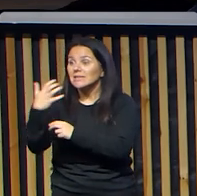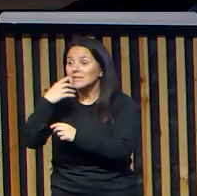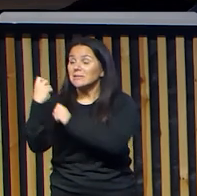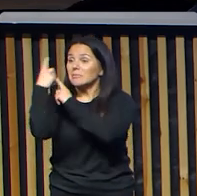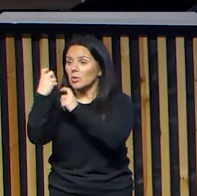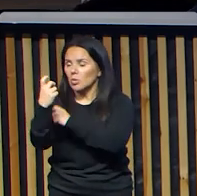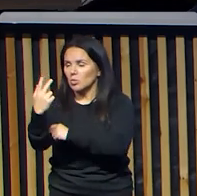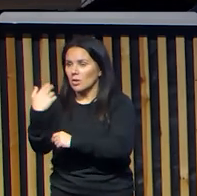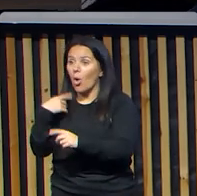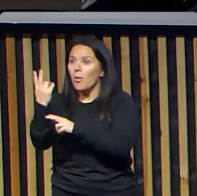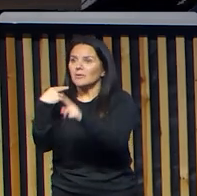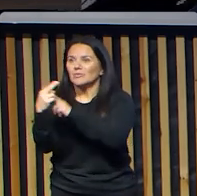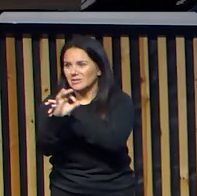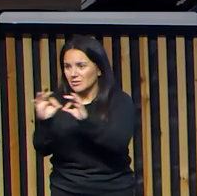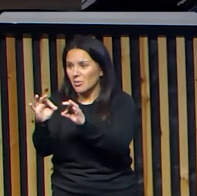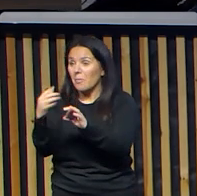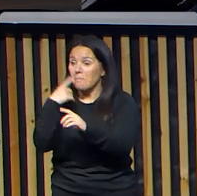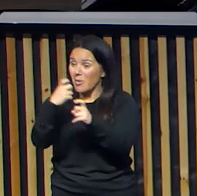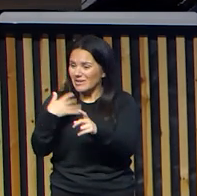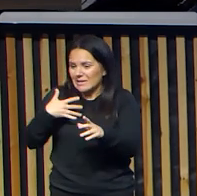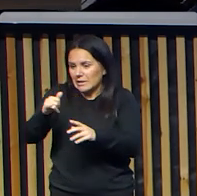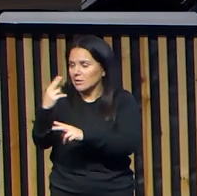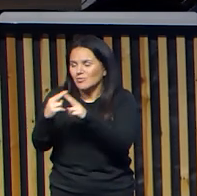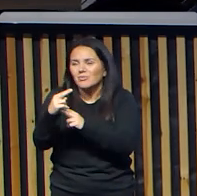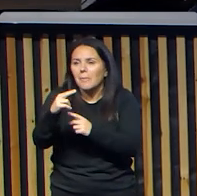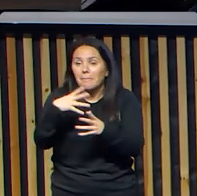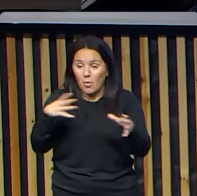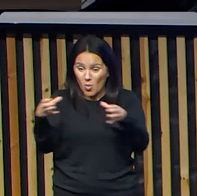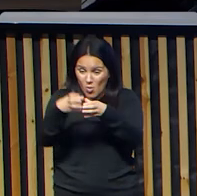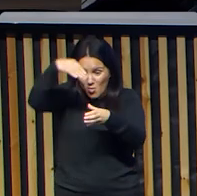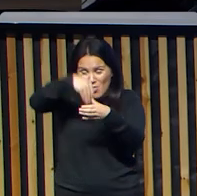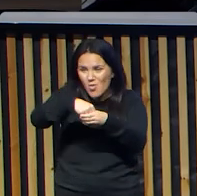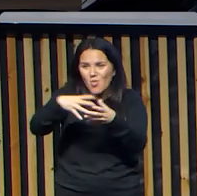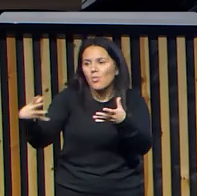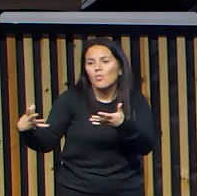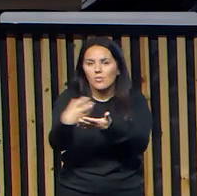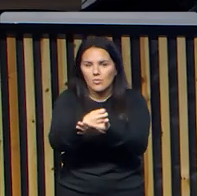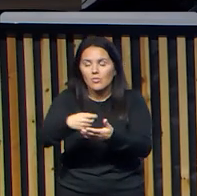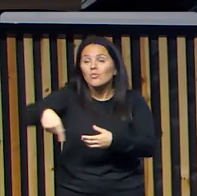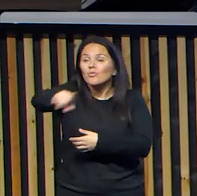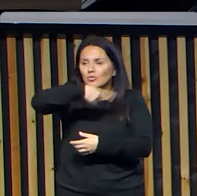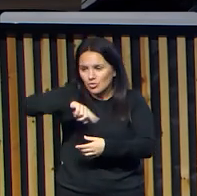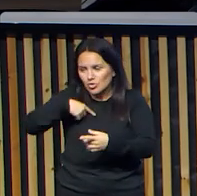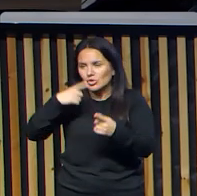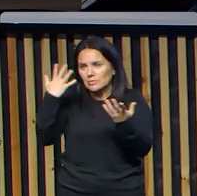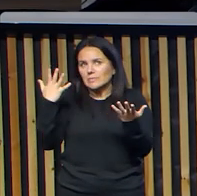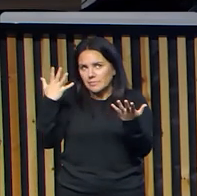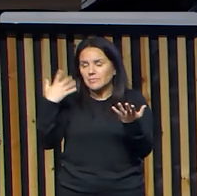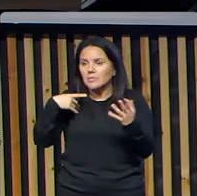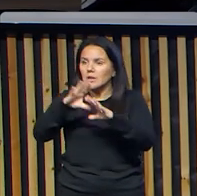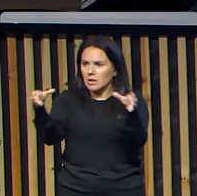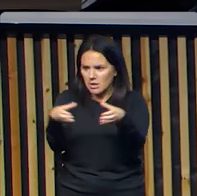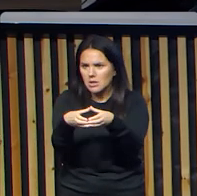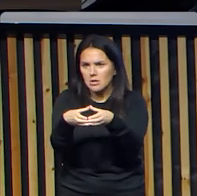que intentamos que hay un equipo detrás trabajando pues para contestar para ver en la forma que se te preguntan